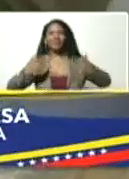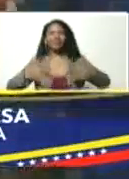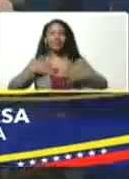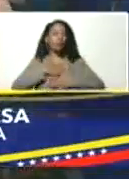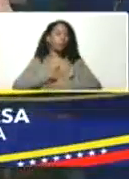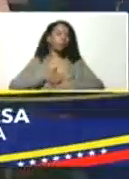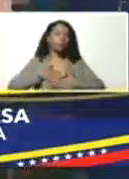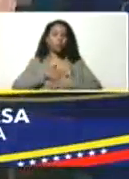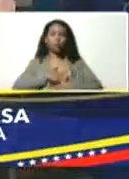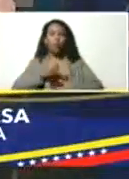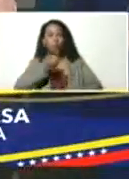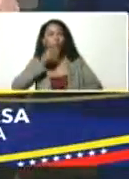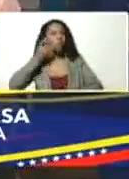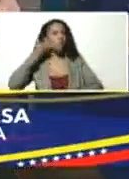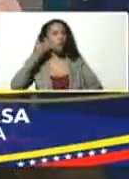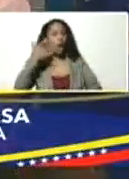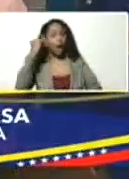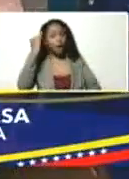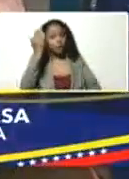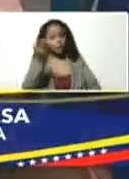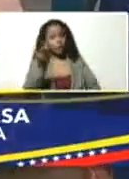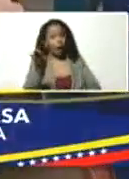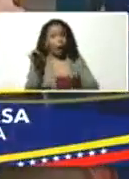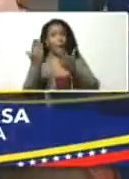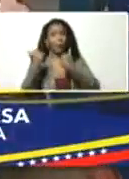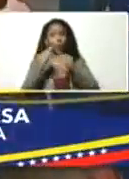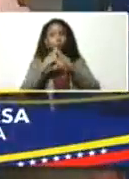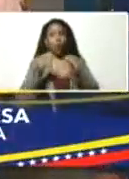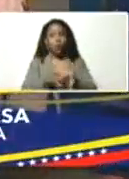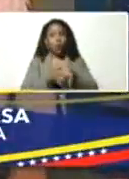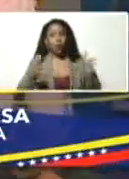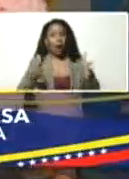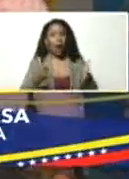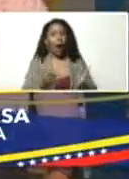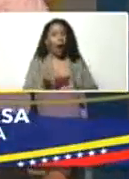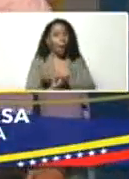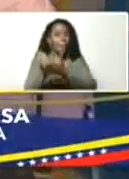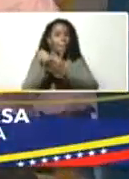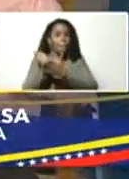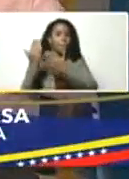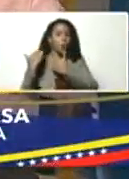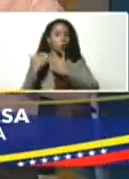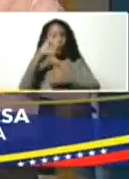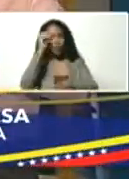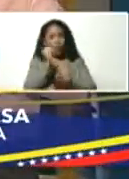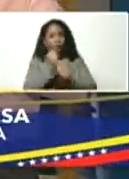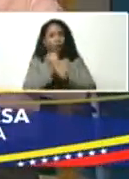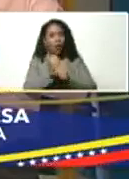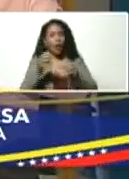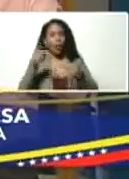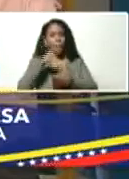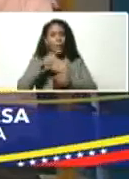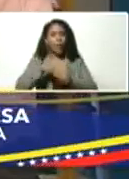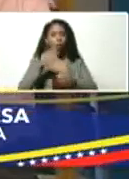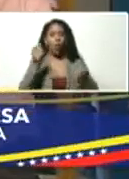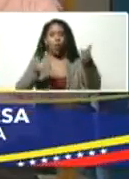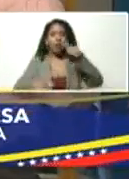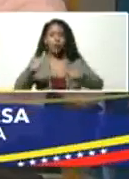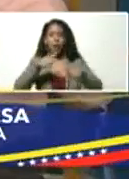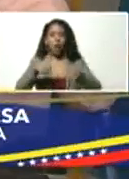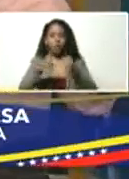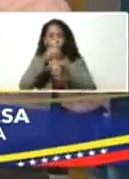satisfecha y orgulloso de contar con usted, con todo el gran apoyo a la clase trabajadora petroquímica. Desde la clase trabajadora,